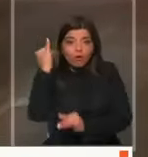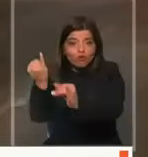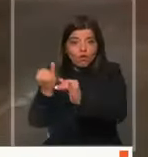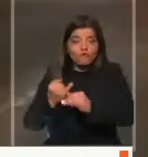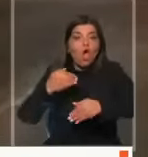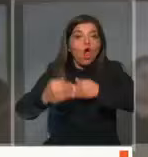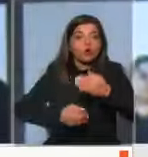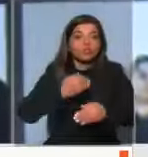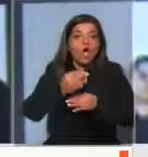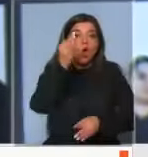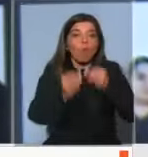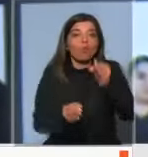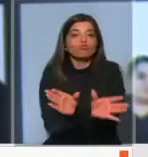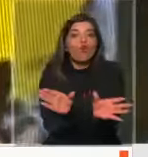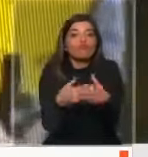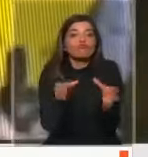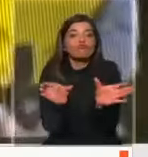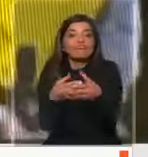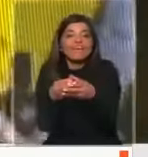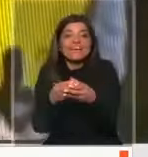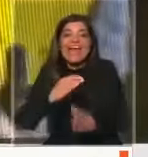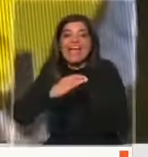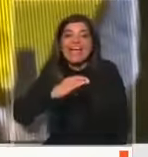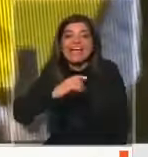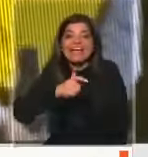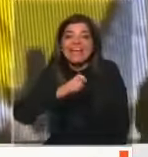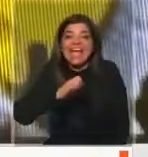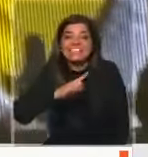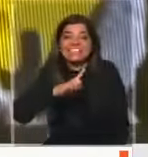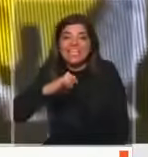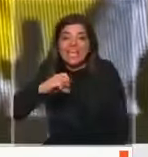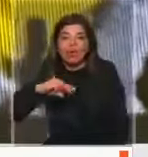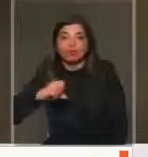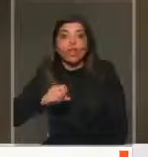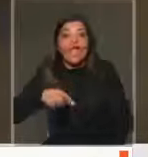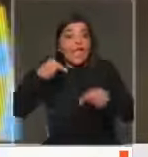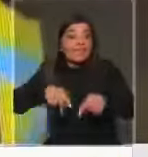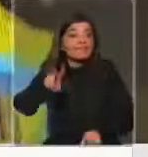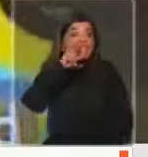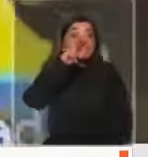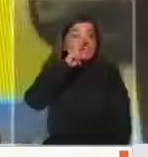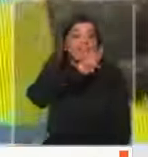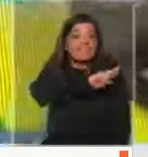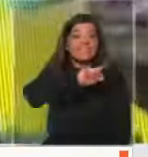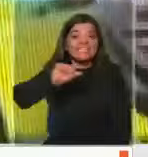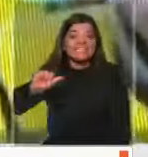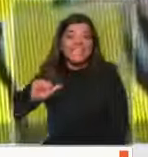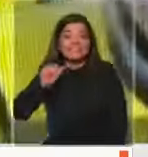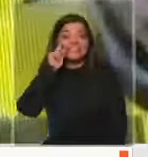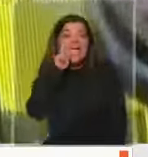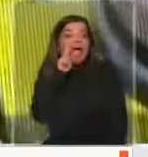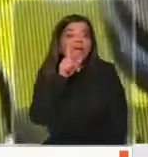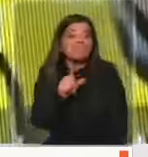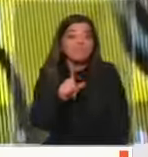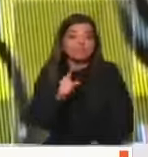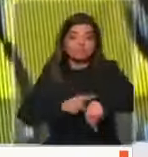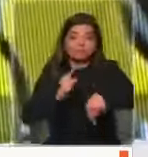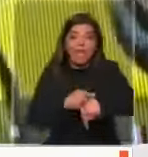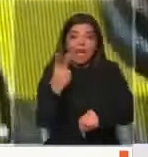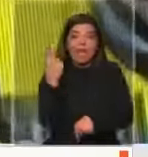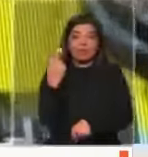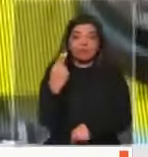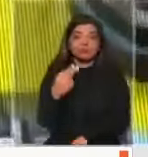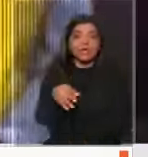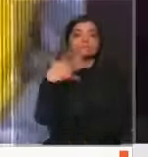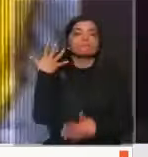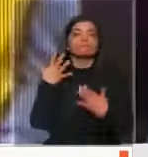juicio del clan de los gallegos. Sin embargo, se informó que finalmente este viernes 26 de abril a las 12 del día se va a efectuar esta audiencia.